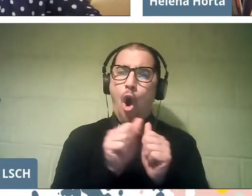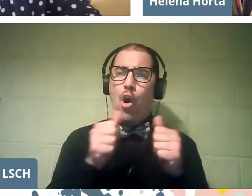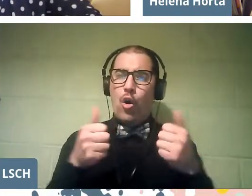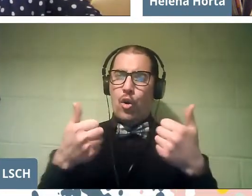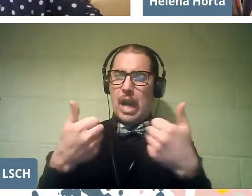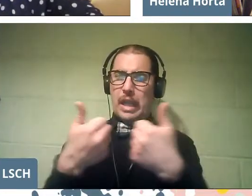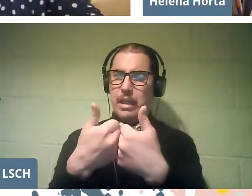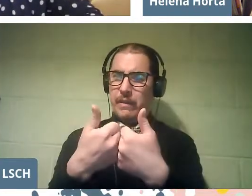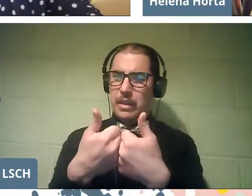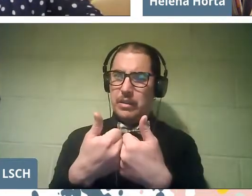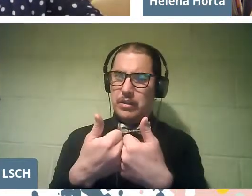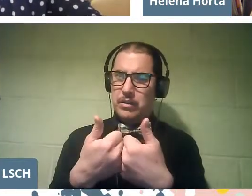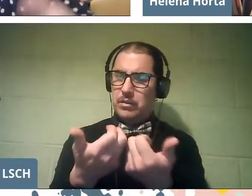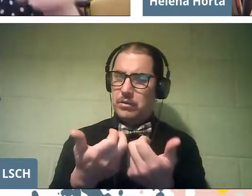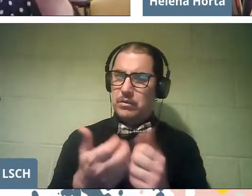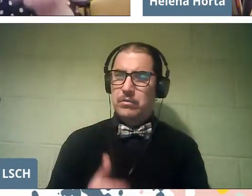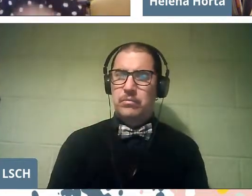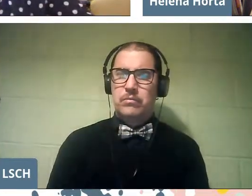en grupo?